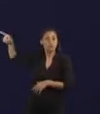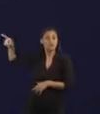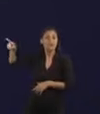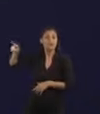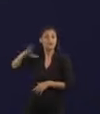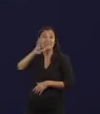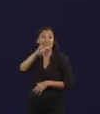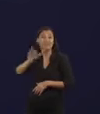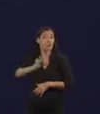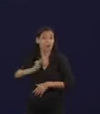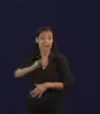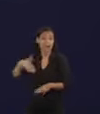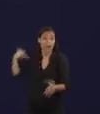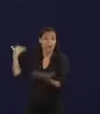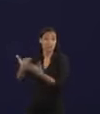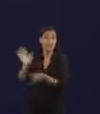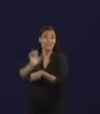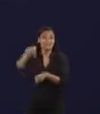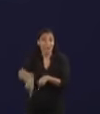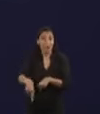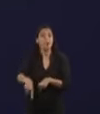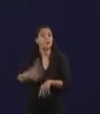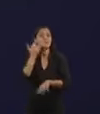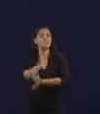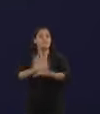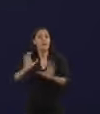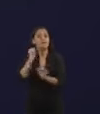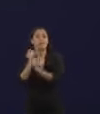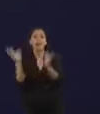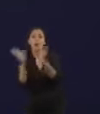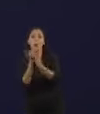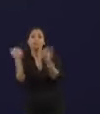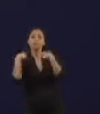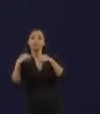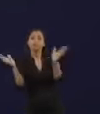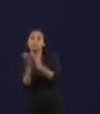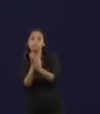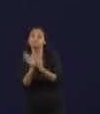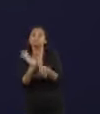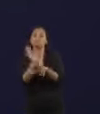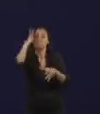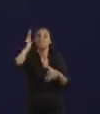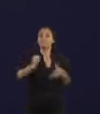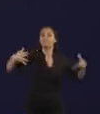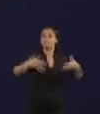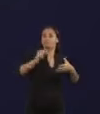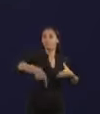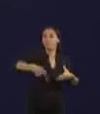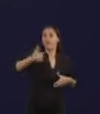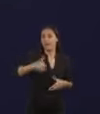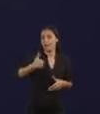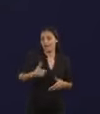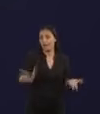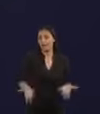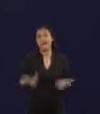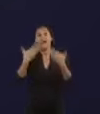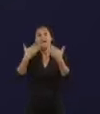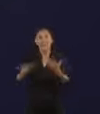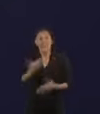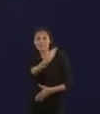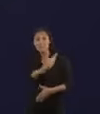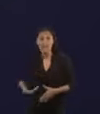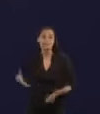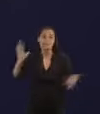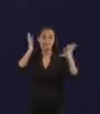no realizaba maniobras con tropas nacionales esto es parte de la gran valoración que el presidente Miley y el ministro petri